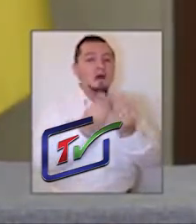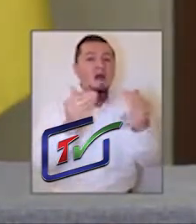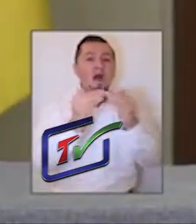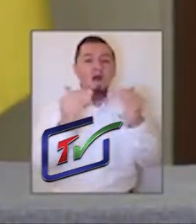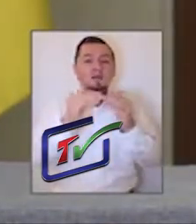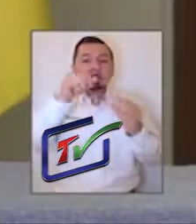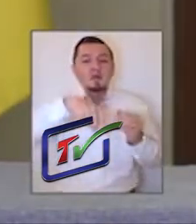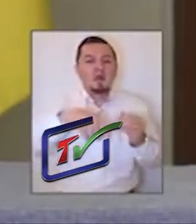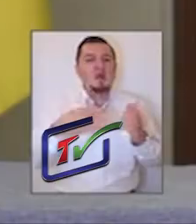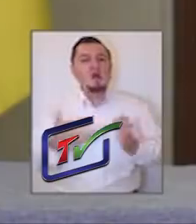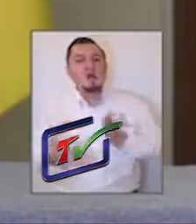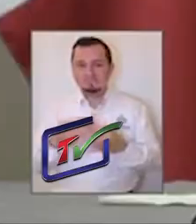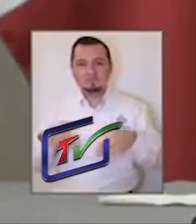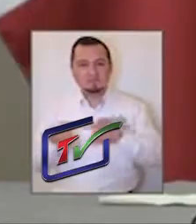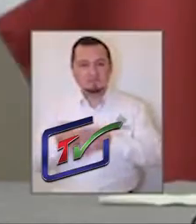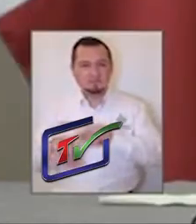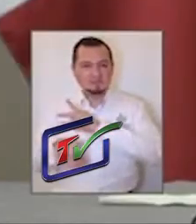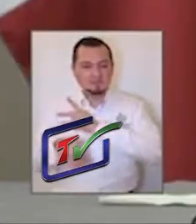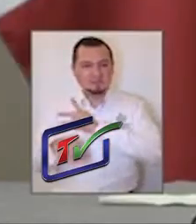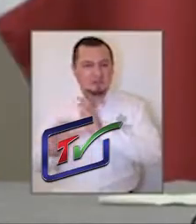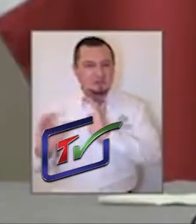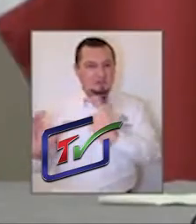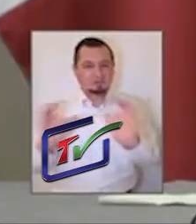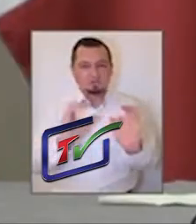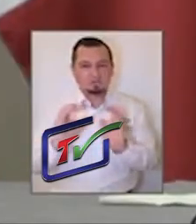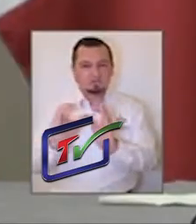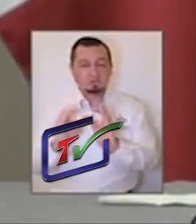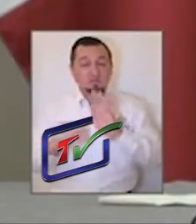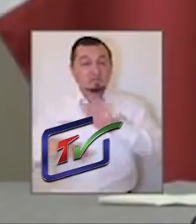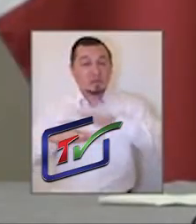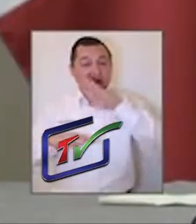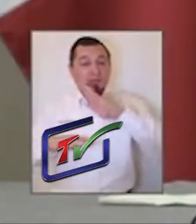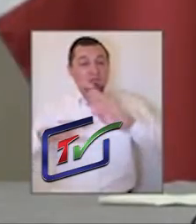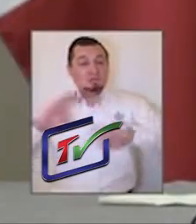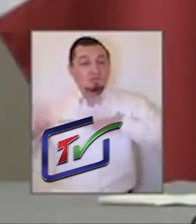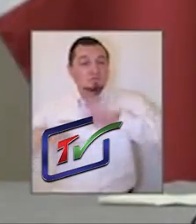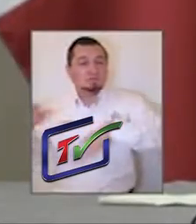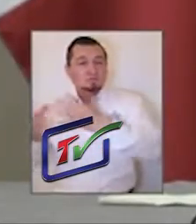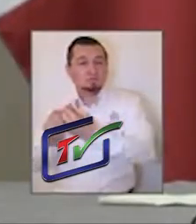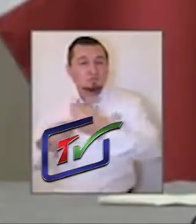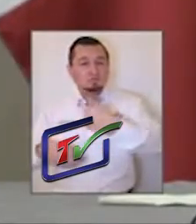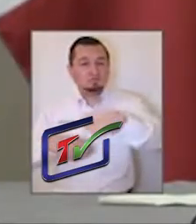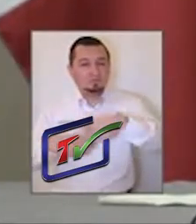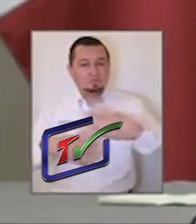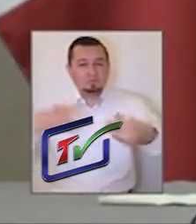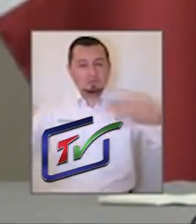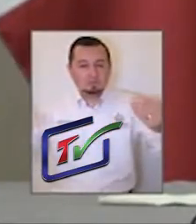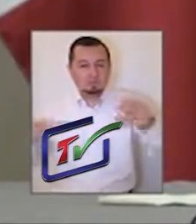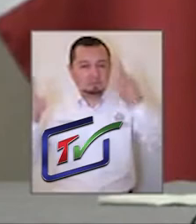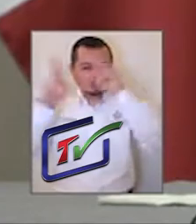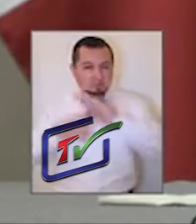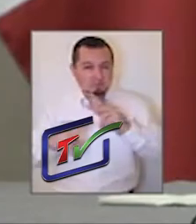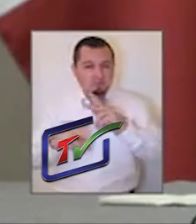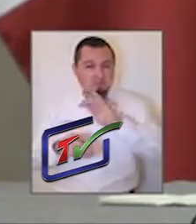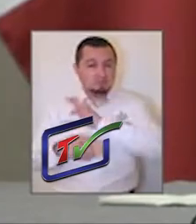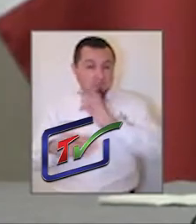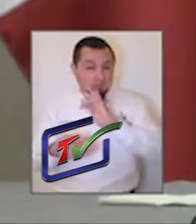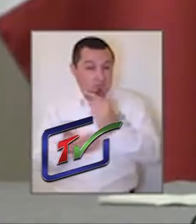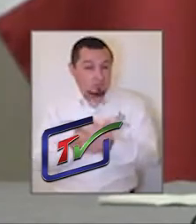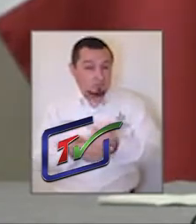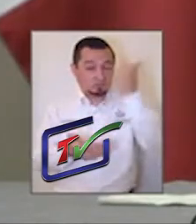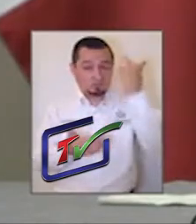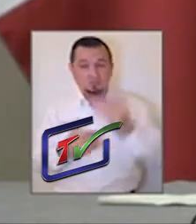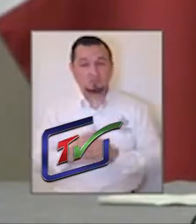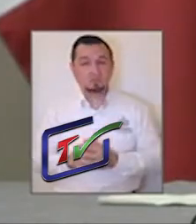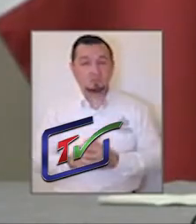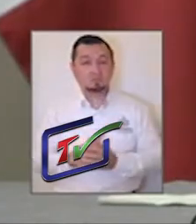decir, dentro de casa. En el terreno de la tasa de mortalidad, para entender que